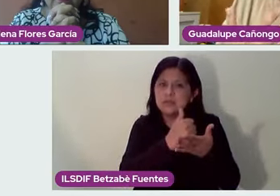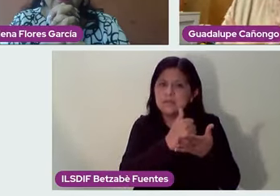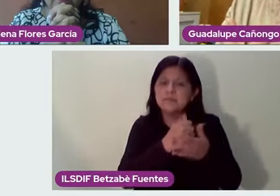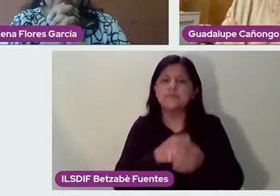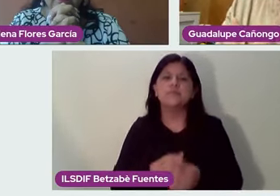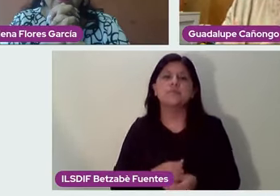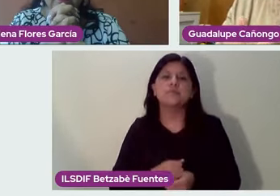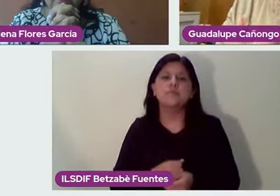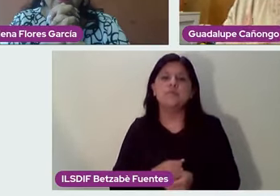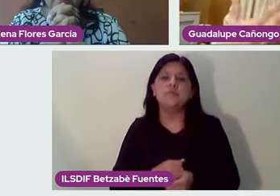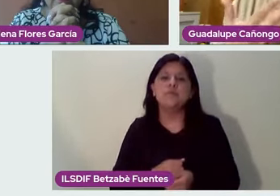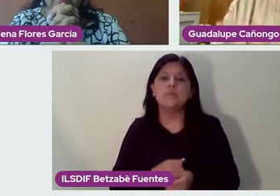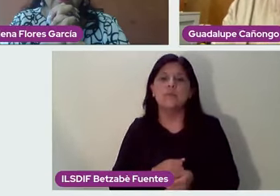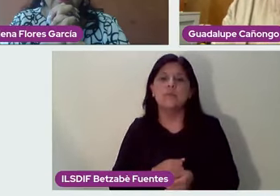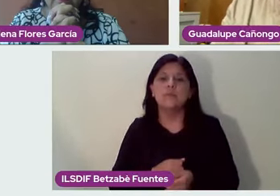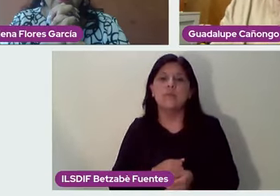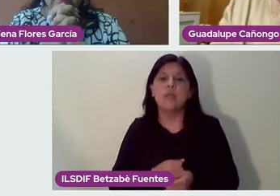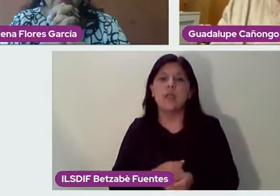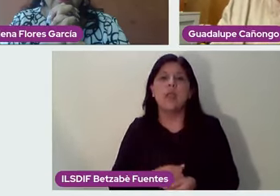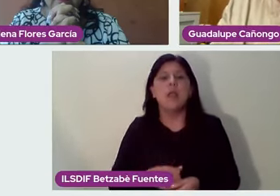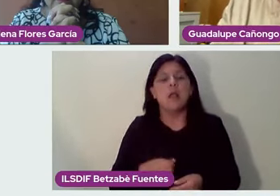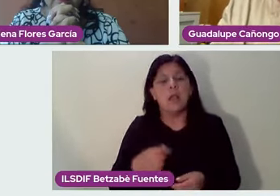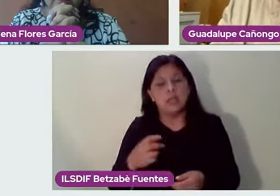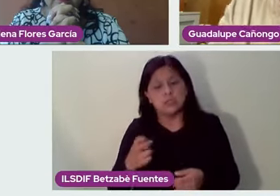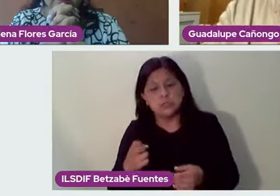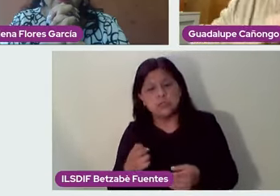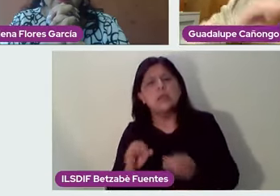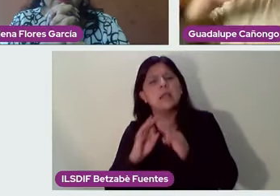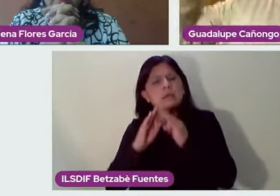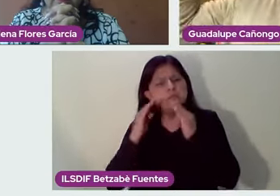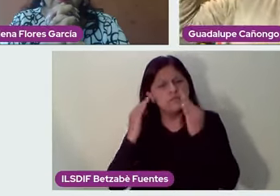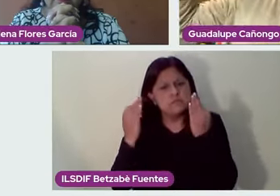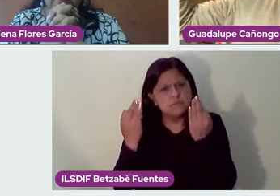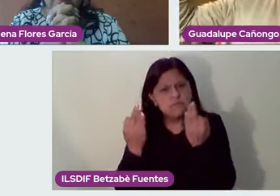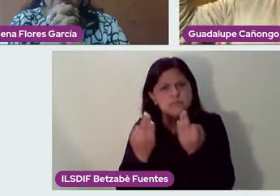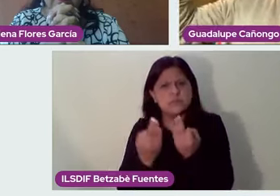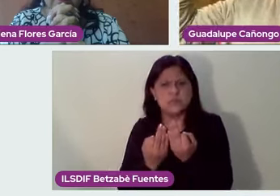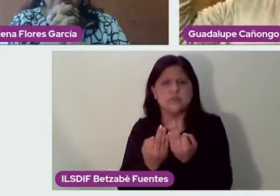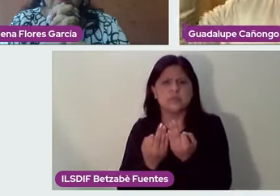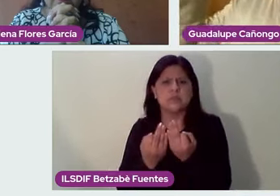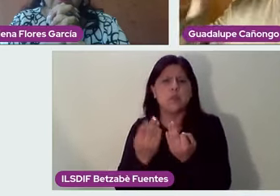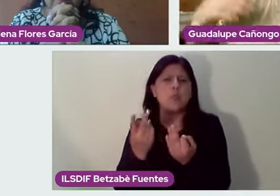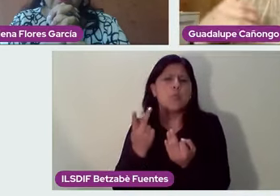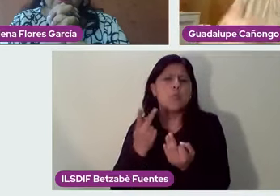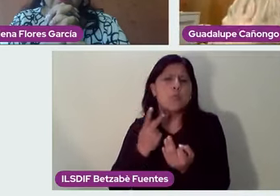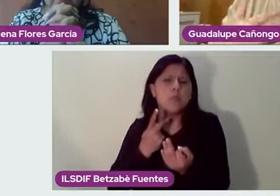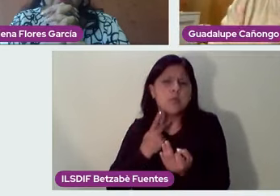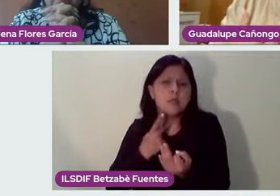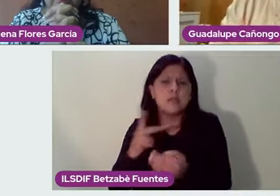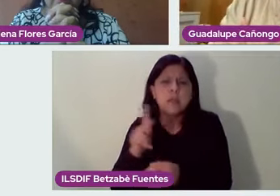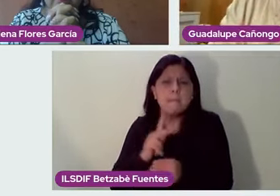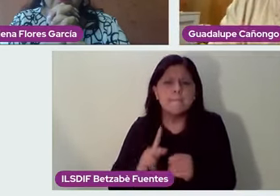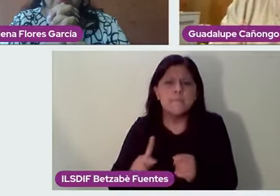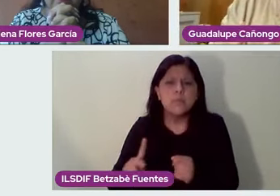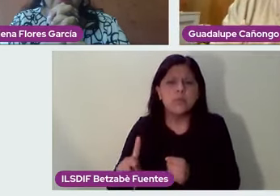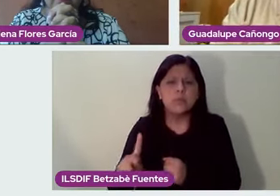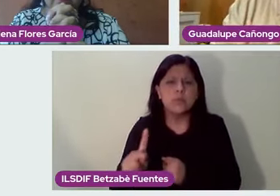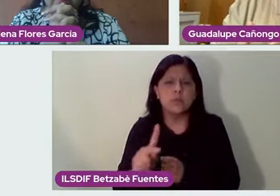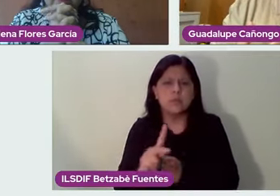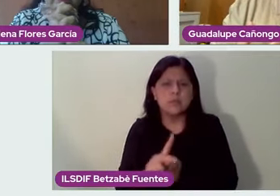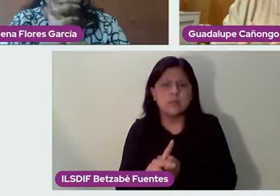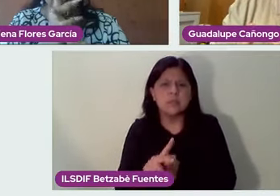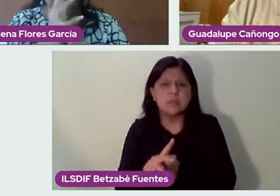Y esto tiene que ver también con que todas las estrategias, desde política pública, ¿no?, hasta estrategias que podemos